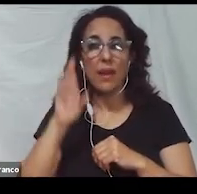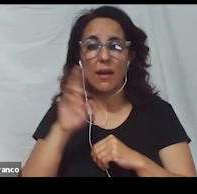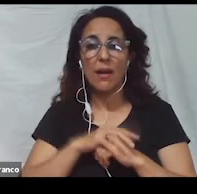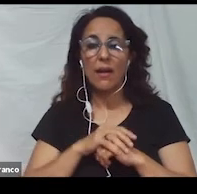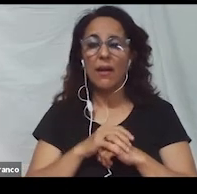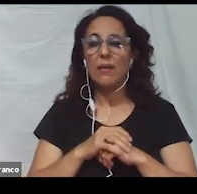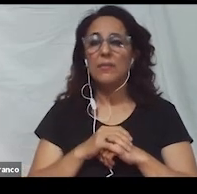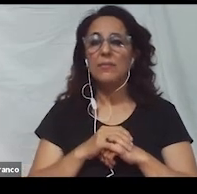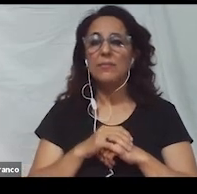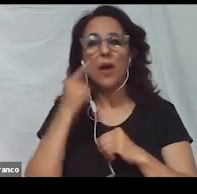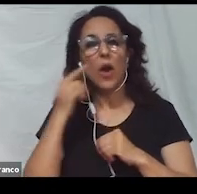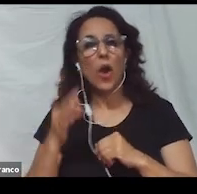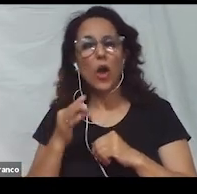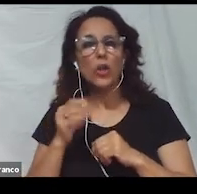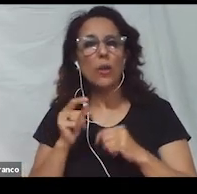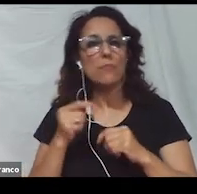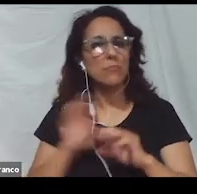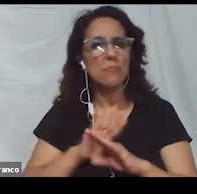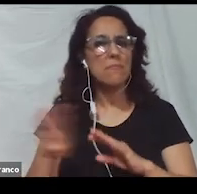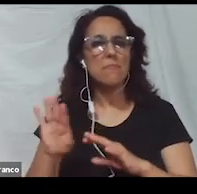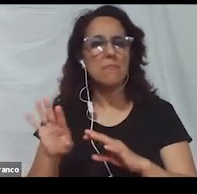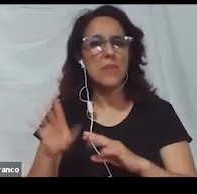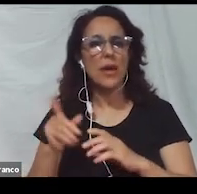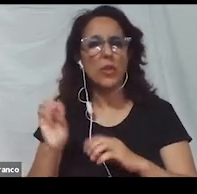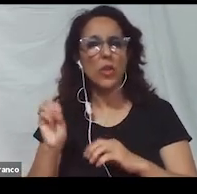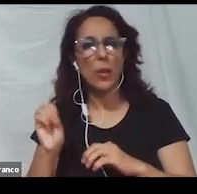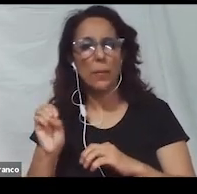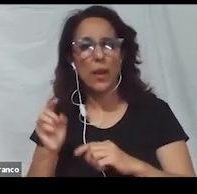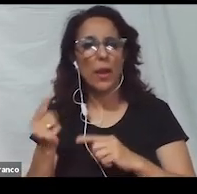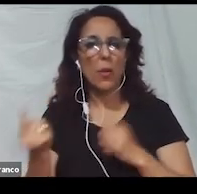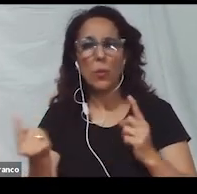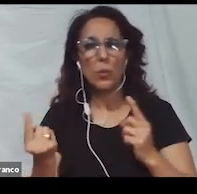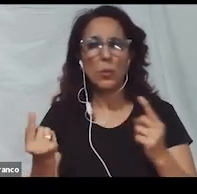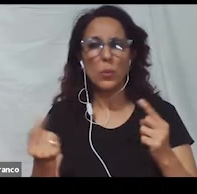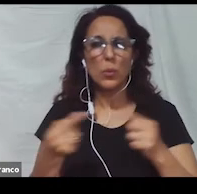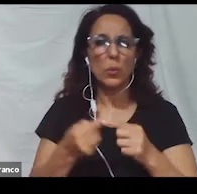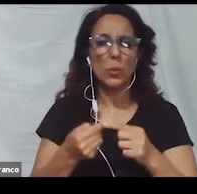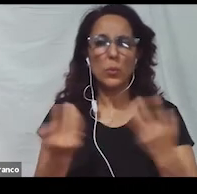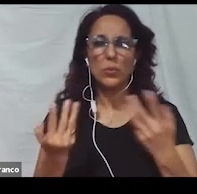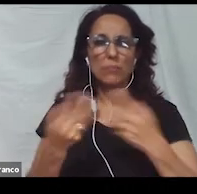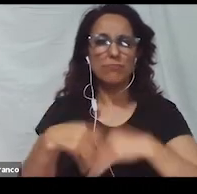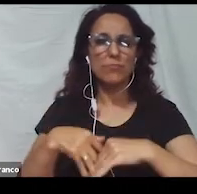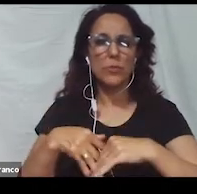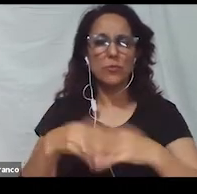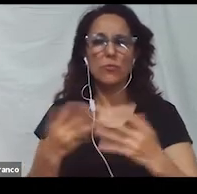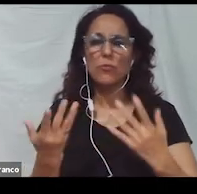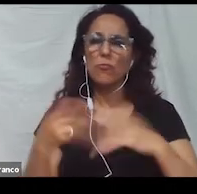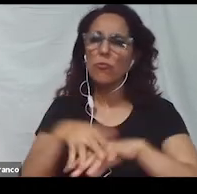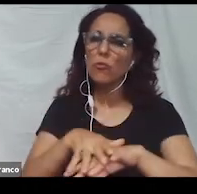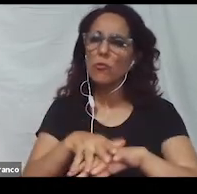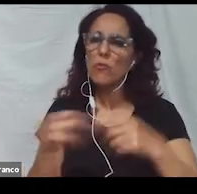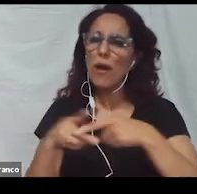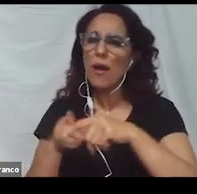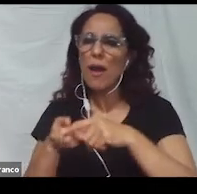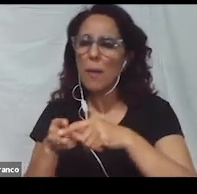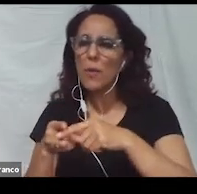O cosas por el estilo. Pero más allá del nombre, lo importante es que es un cruce entre programación y testeo. ¿Por qué? Porque estas